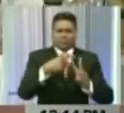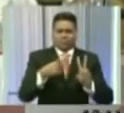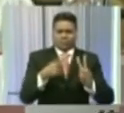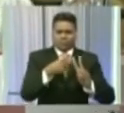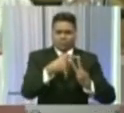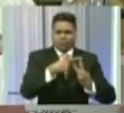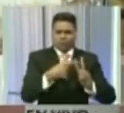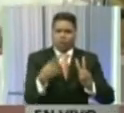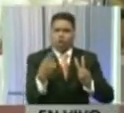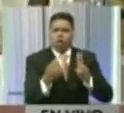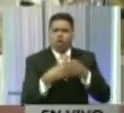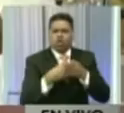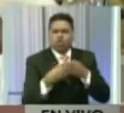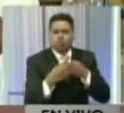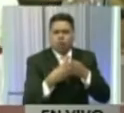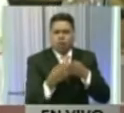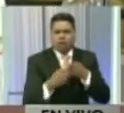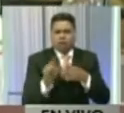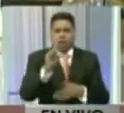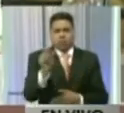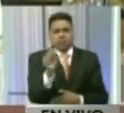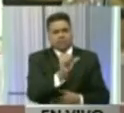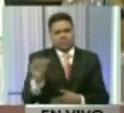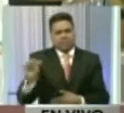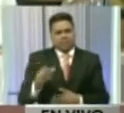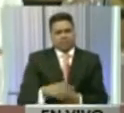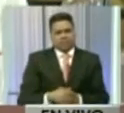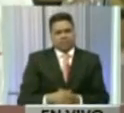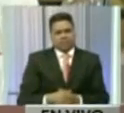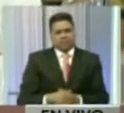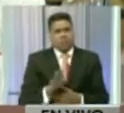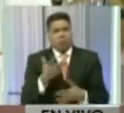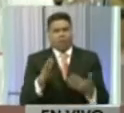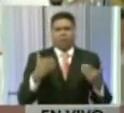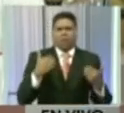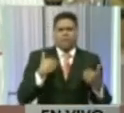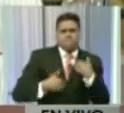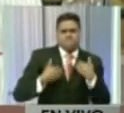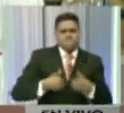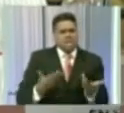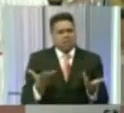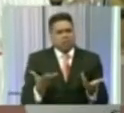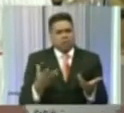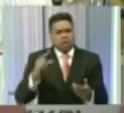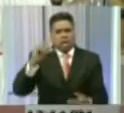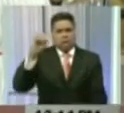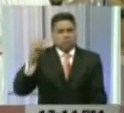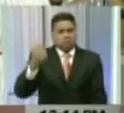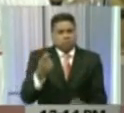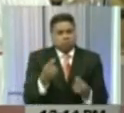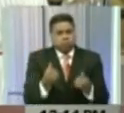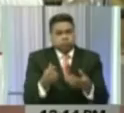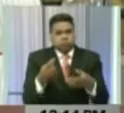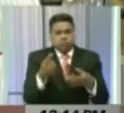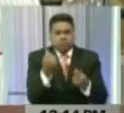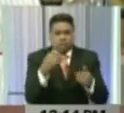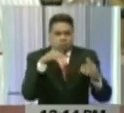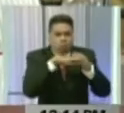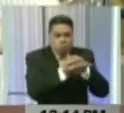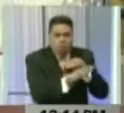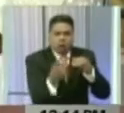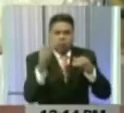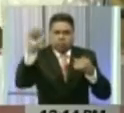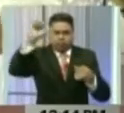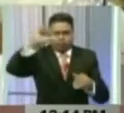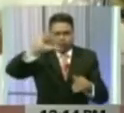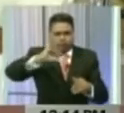Y ya el martes, el miércoles, a mitad de semana, las reservas internacionales bajaron a